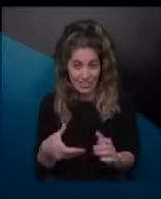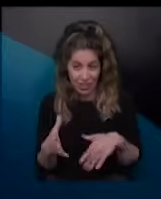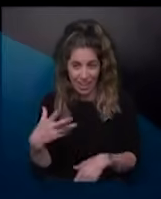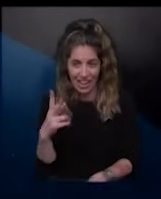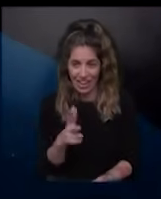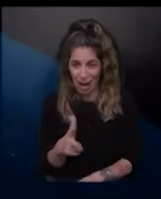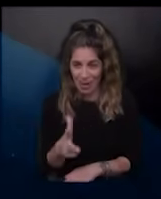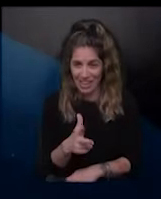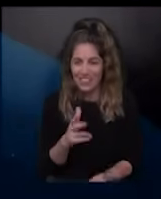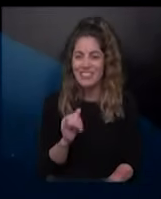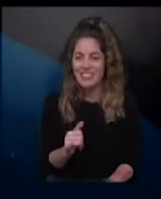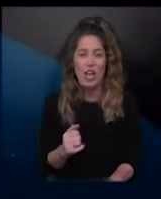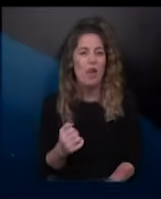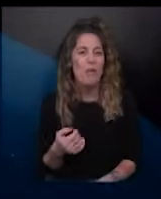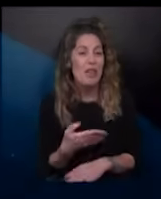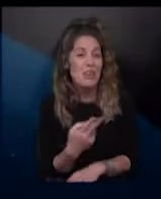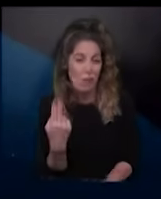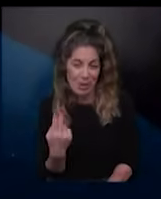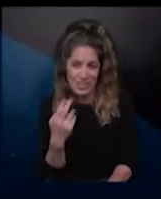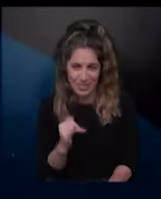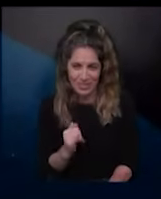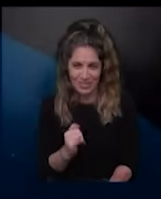eso pedimos permiso